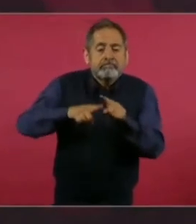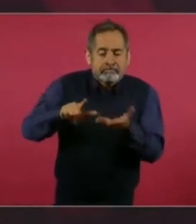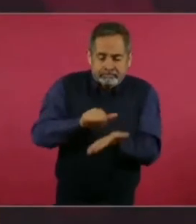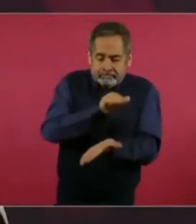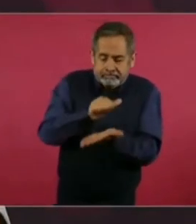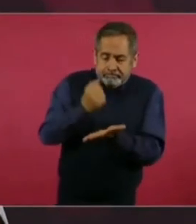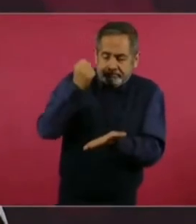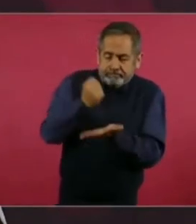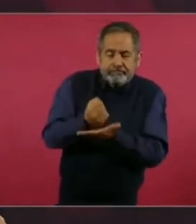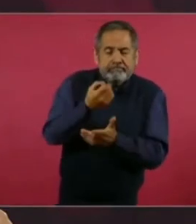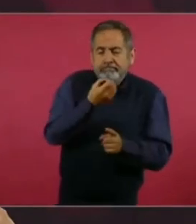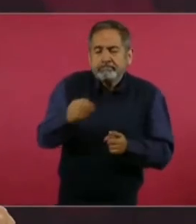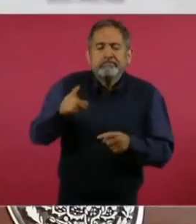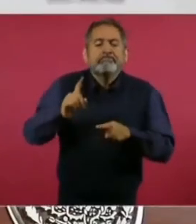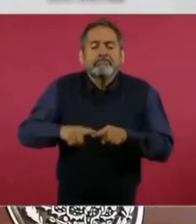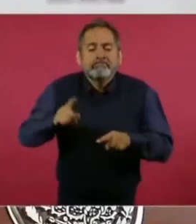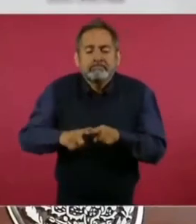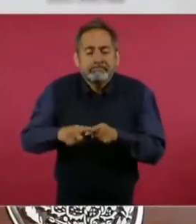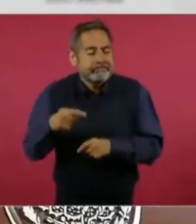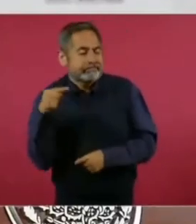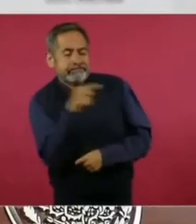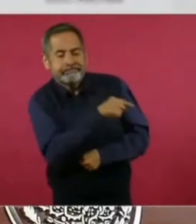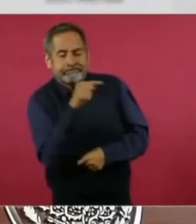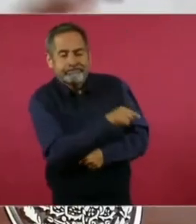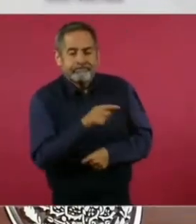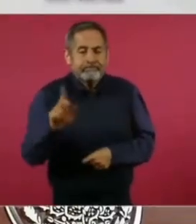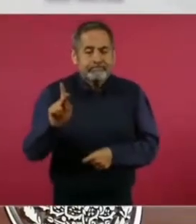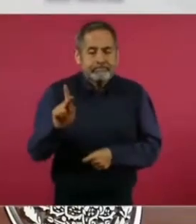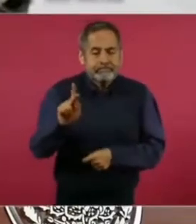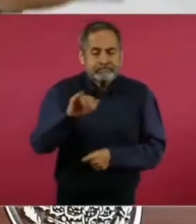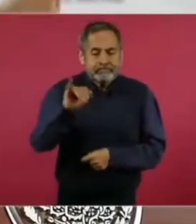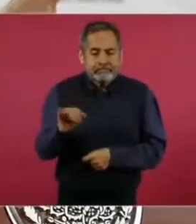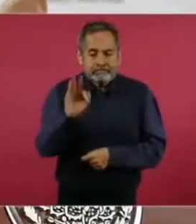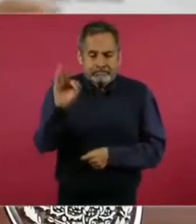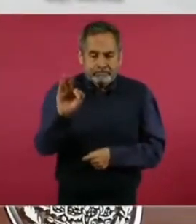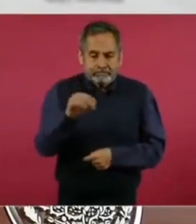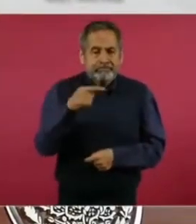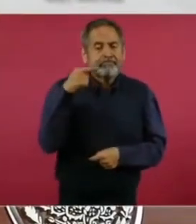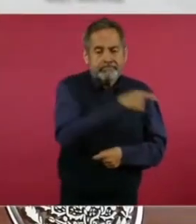a un juez del Poder Judicial, de otro poder.